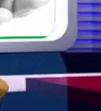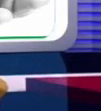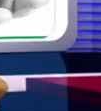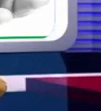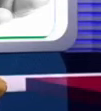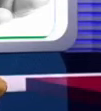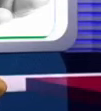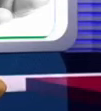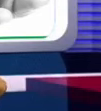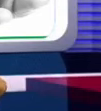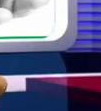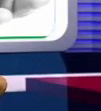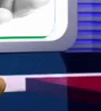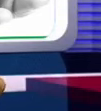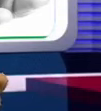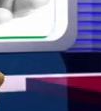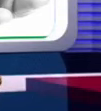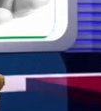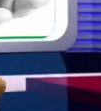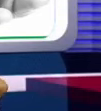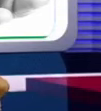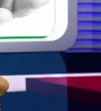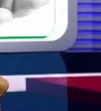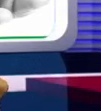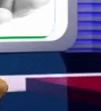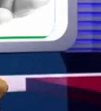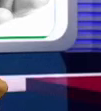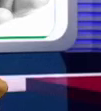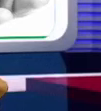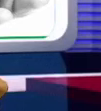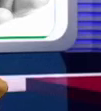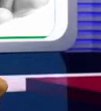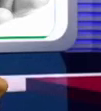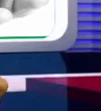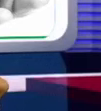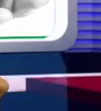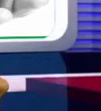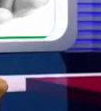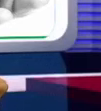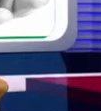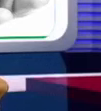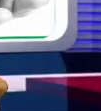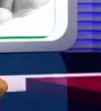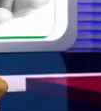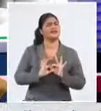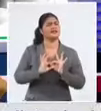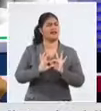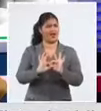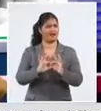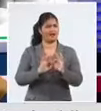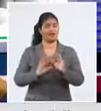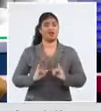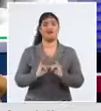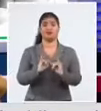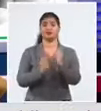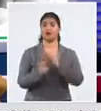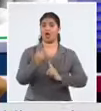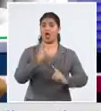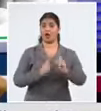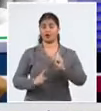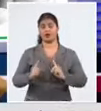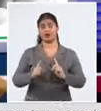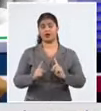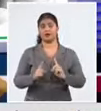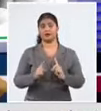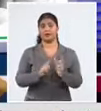de Ávila, Pinar del Río y Holguín, por solo citar algunas provincias que en estos momentos trabajan fuertemente para